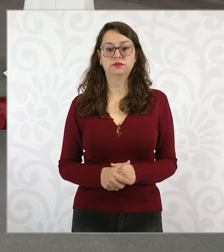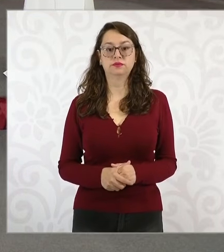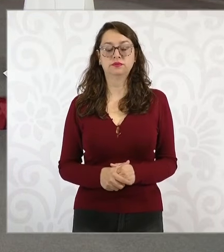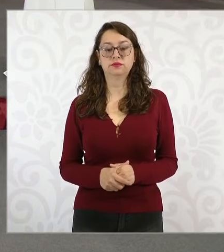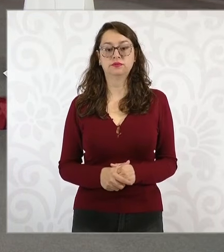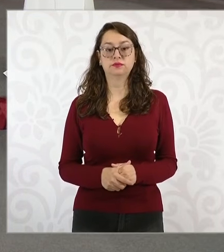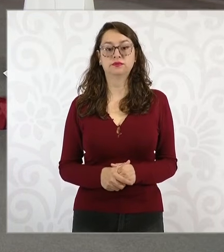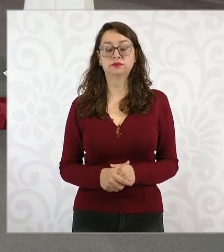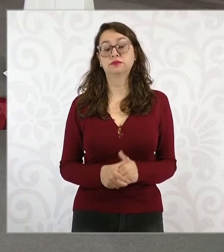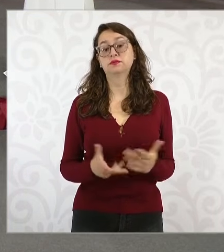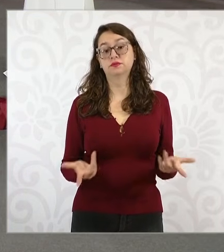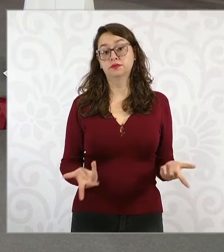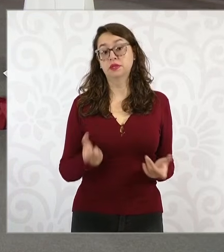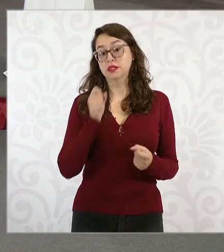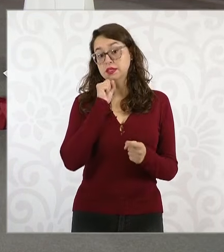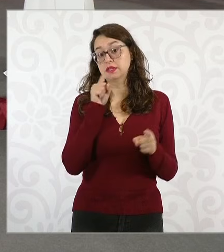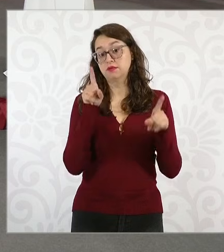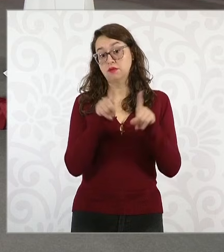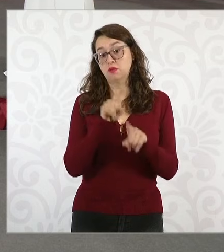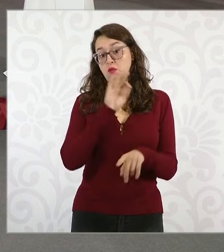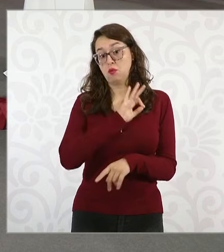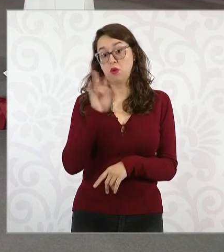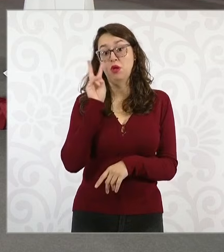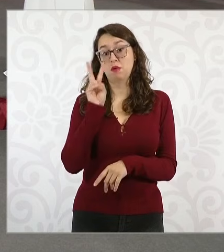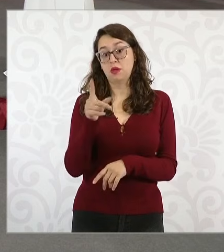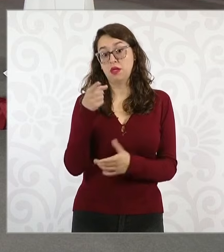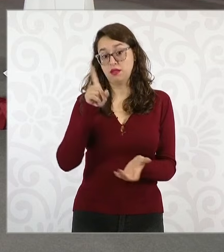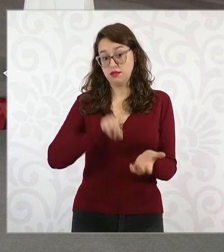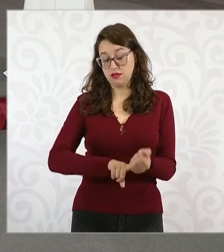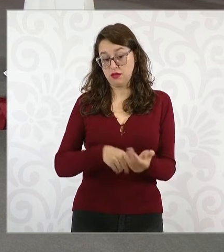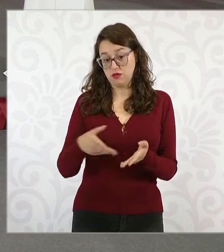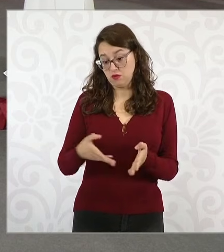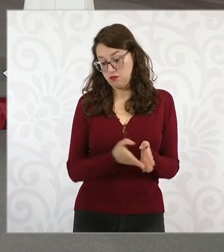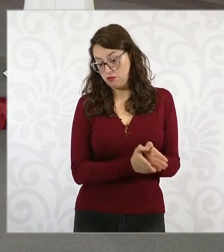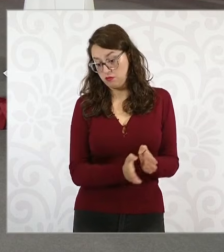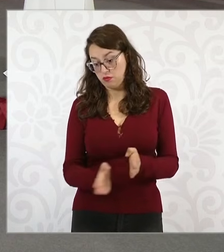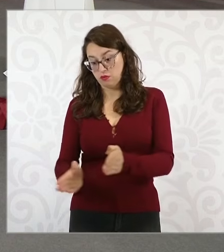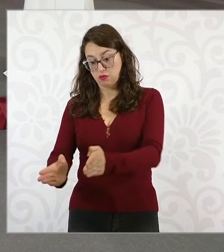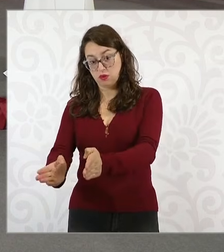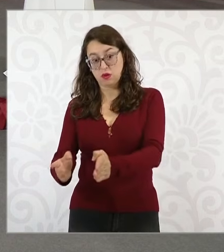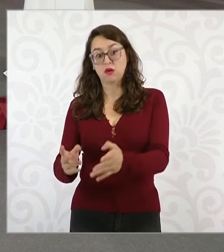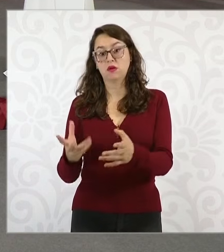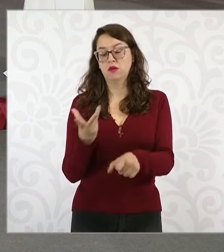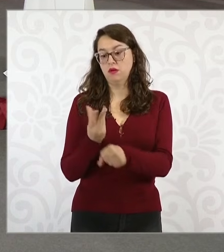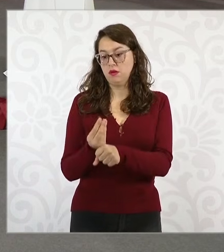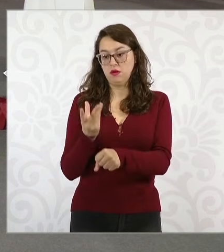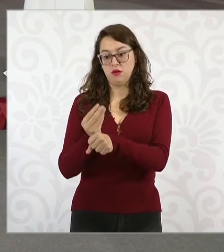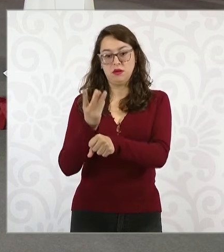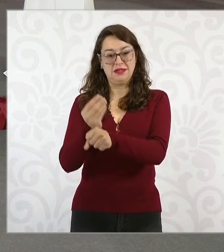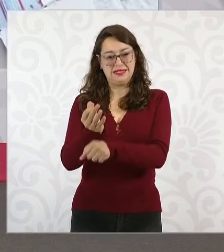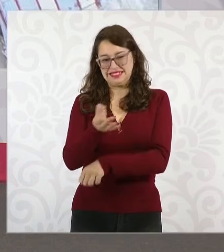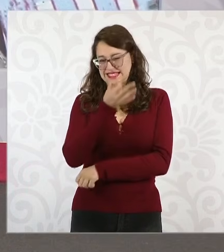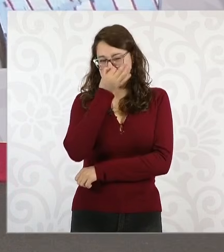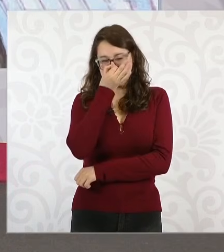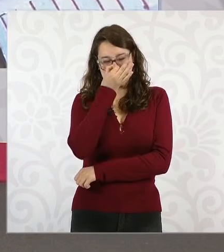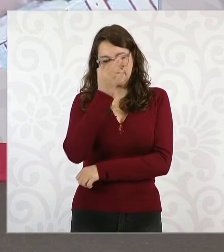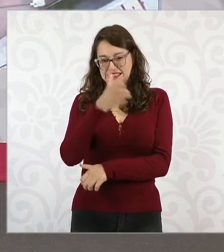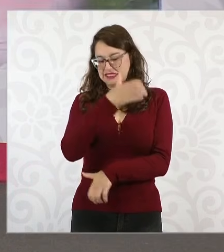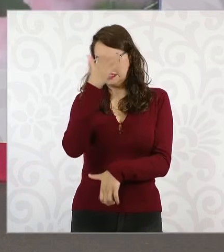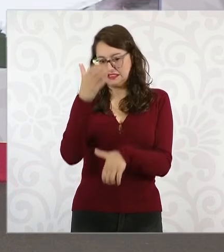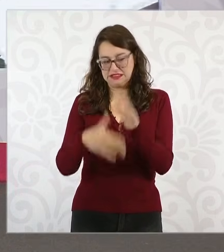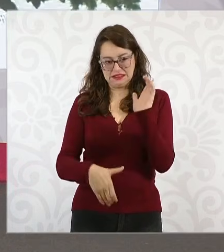Bueno, estas son imágenes también del colector. Ya estamos por llegar a la parte final del